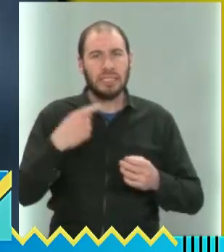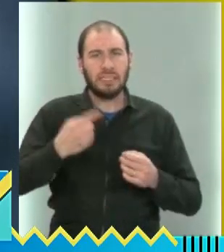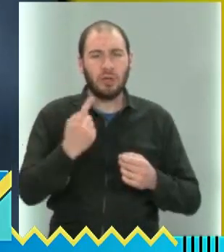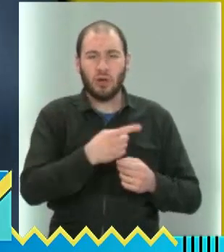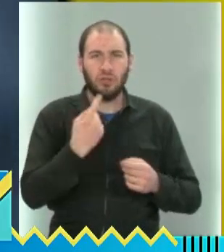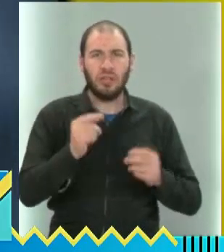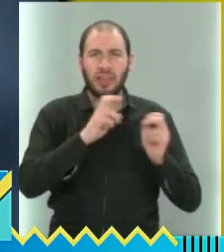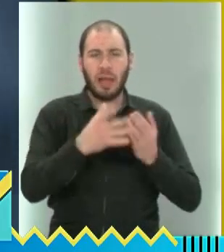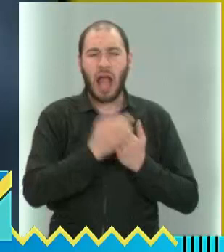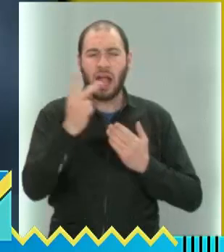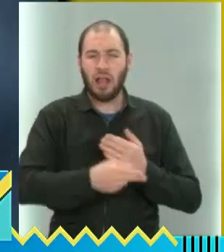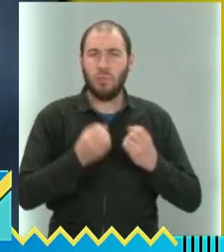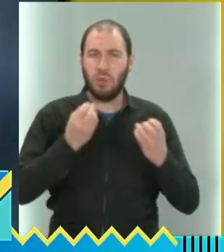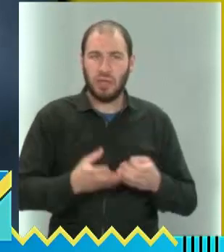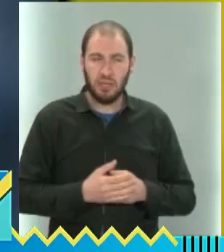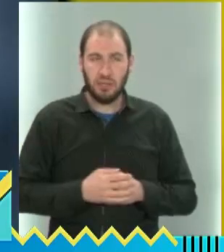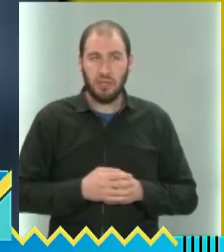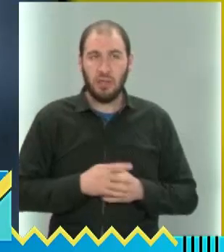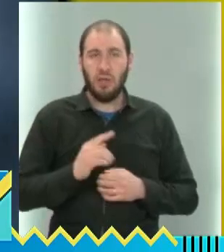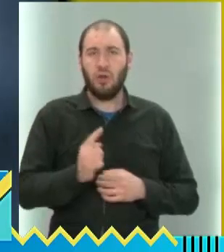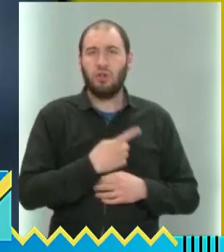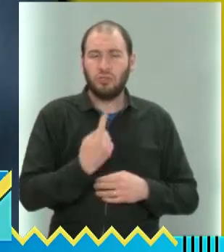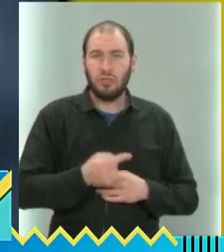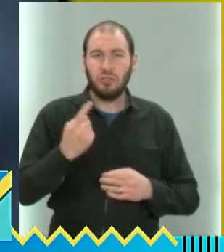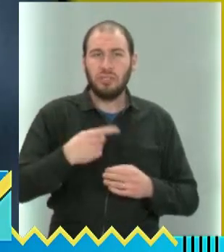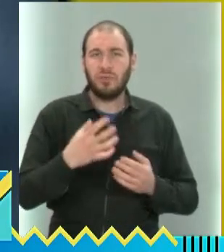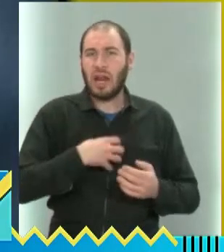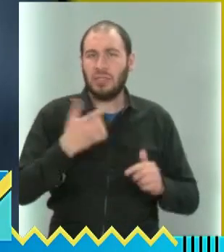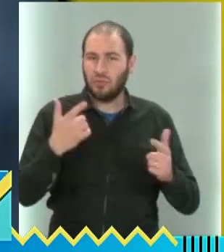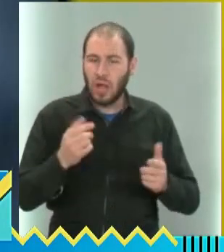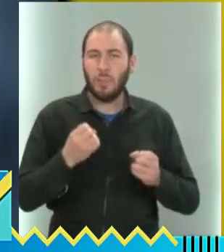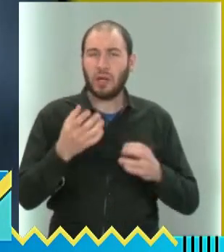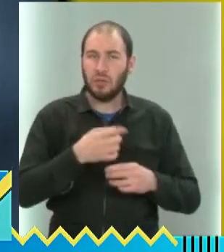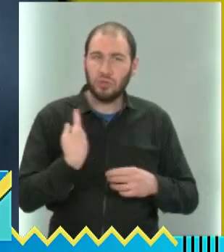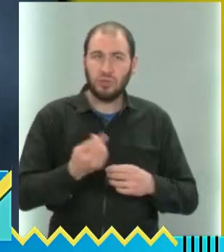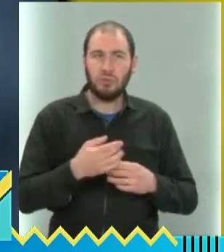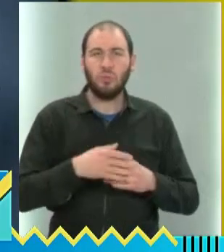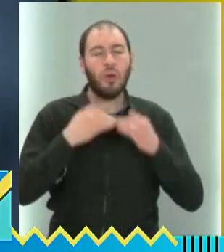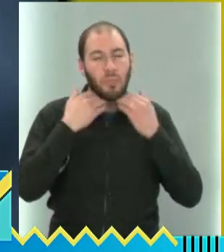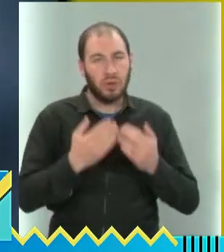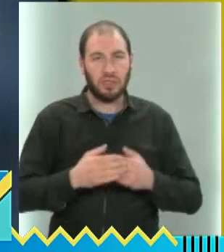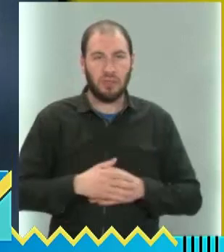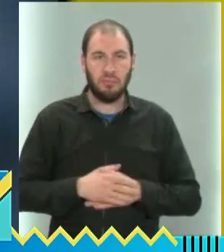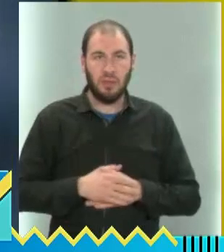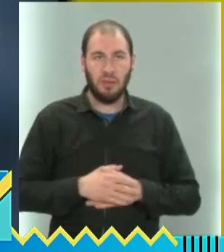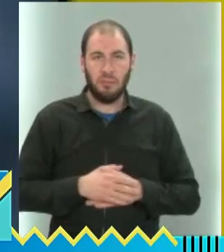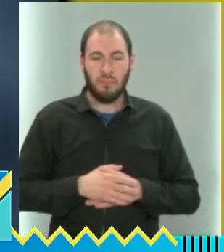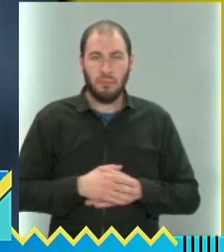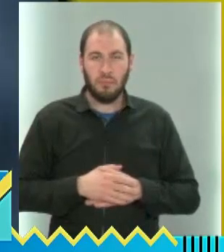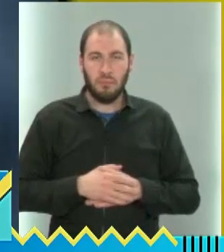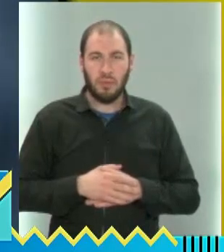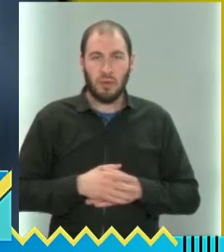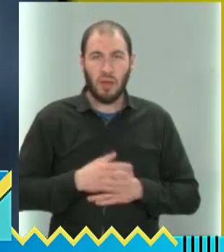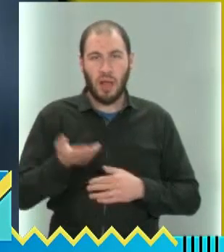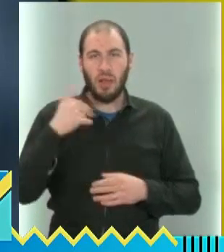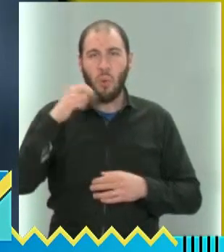la variable de ajuste. ¿Por qué siempre nosotros nos toca estar sin clases? ¿Por qué siempre nosotros estamos allí? Más allá que uno haga como